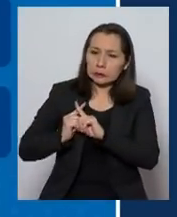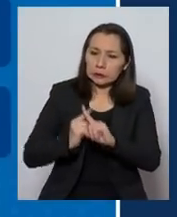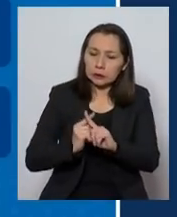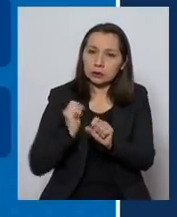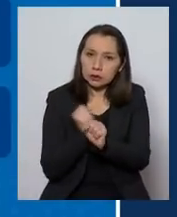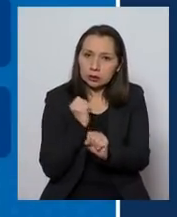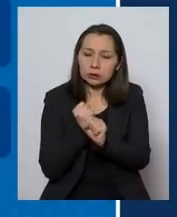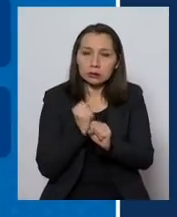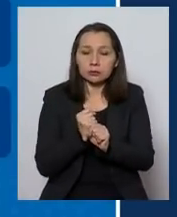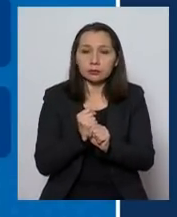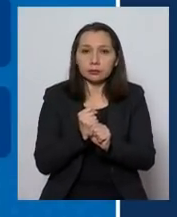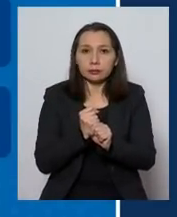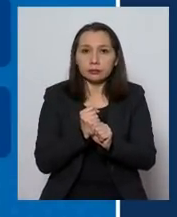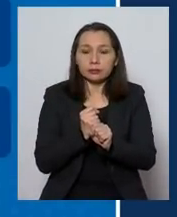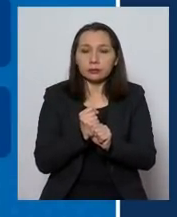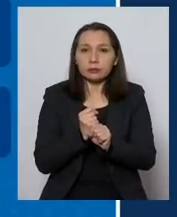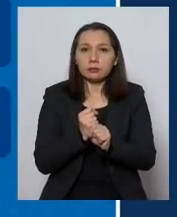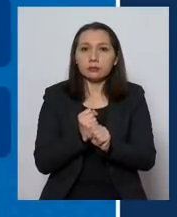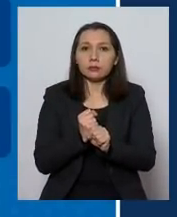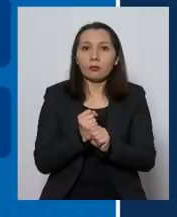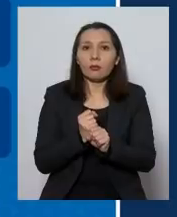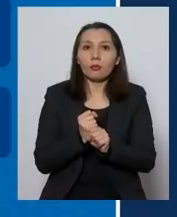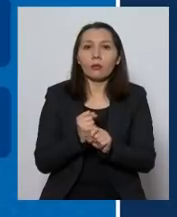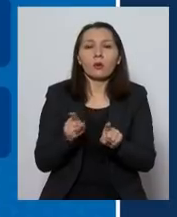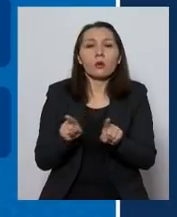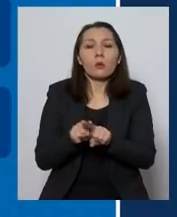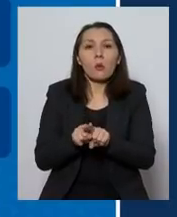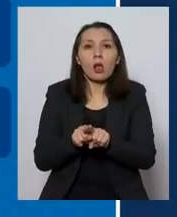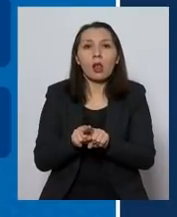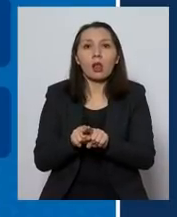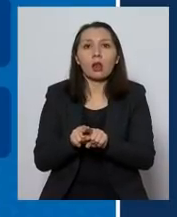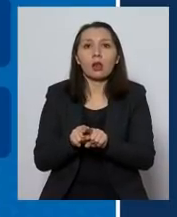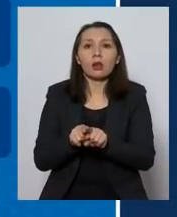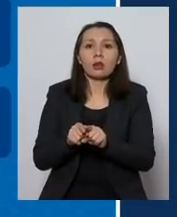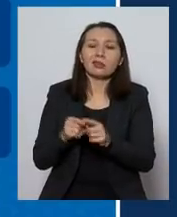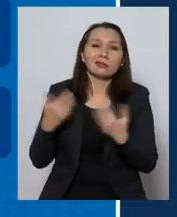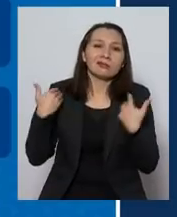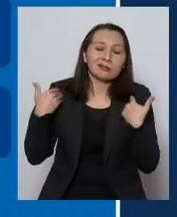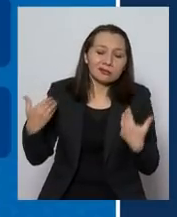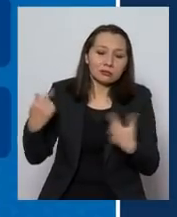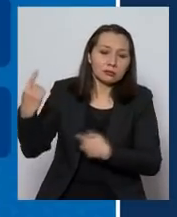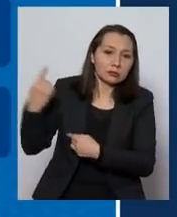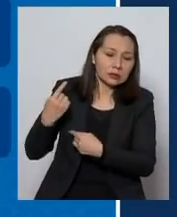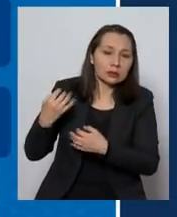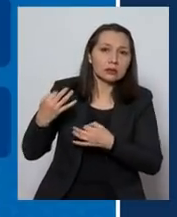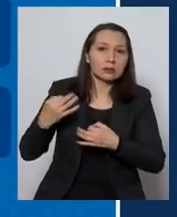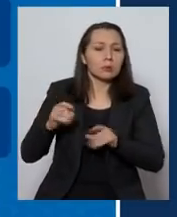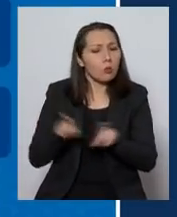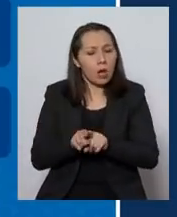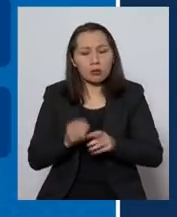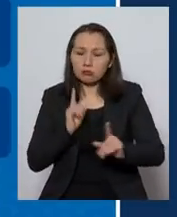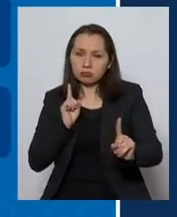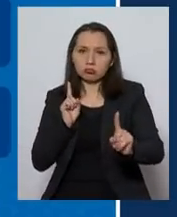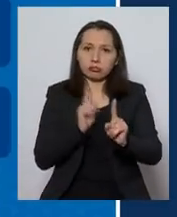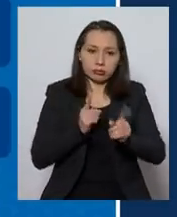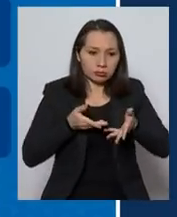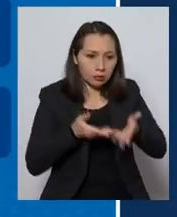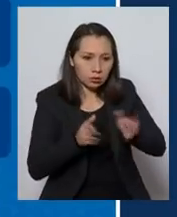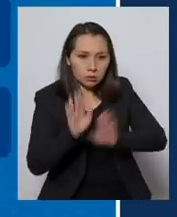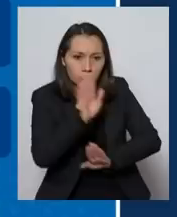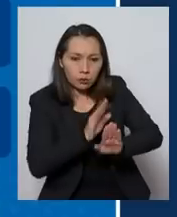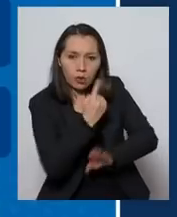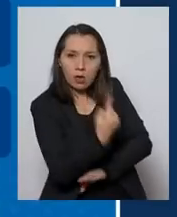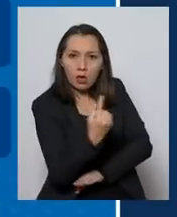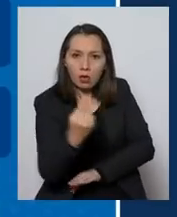sacrificio, de que ignoraron todas las recomendaciones y estuvieron ahí para atender